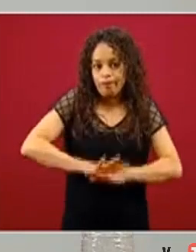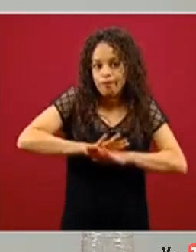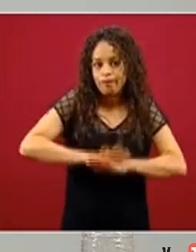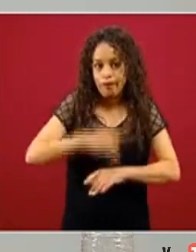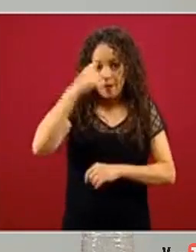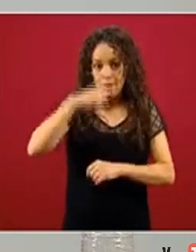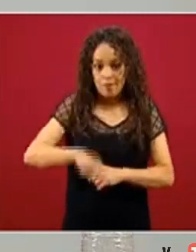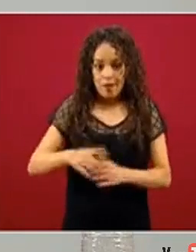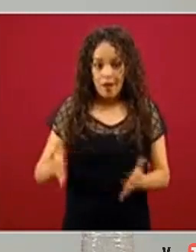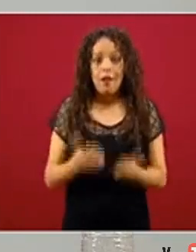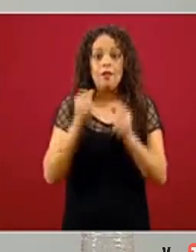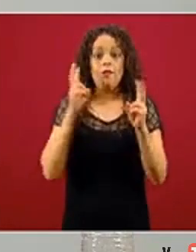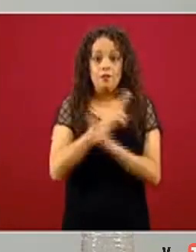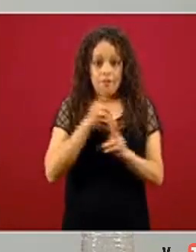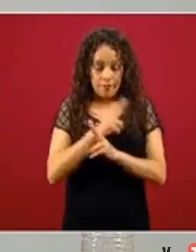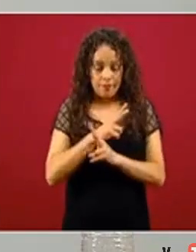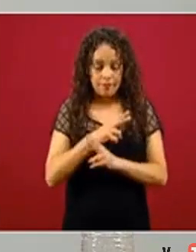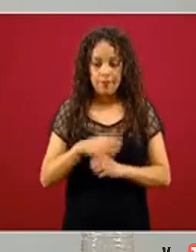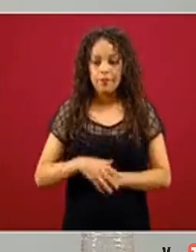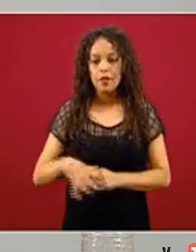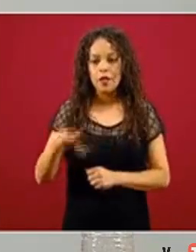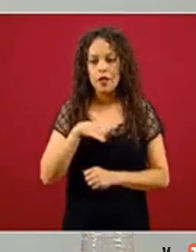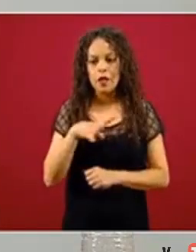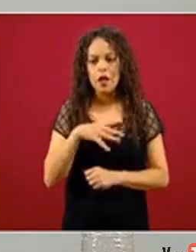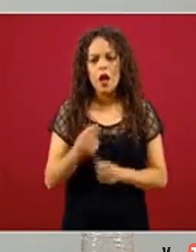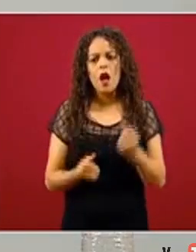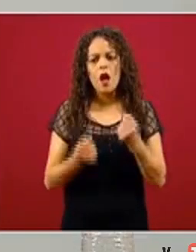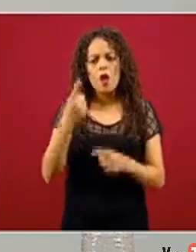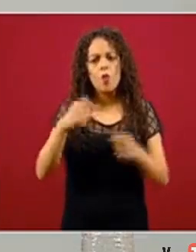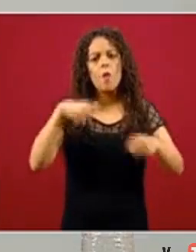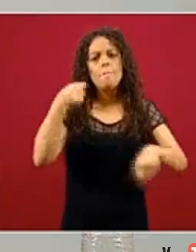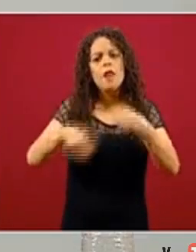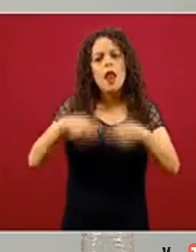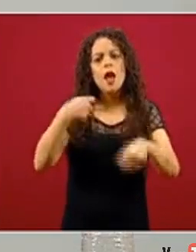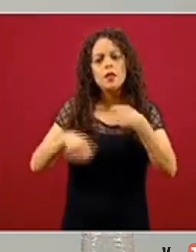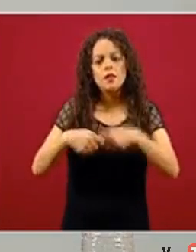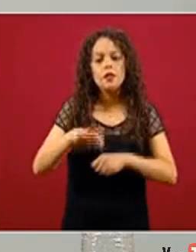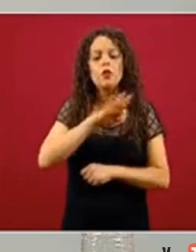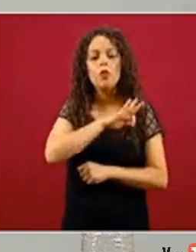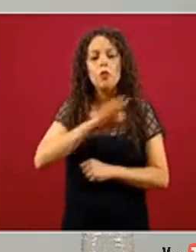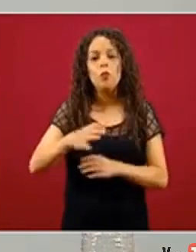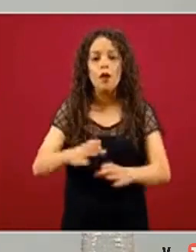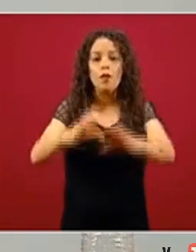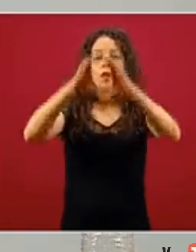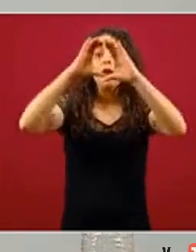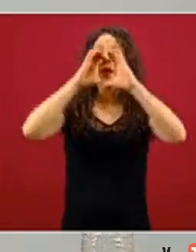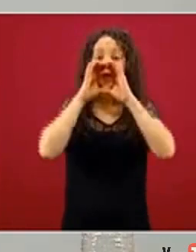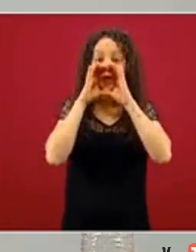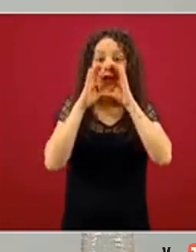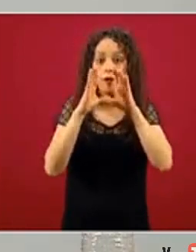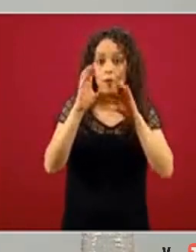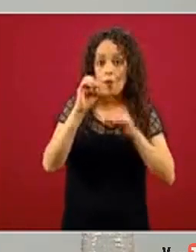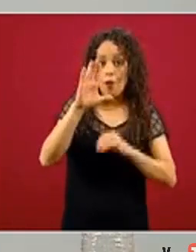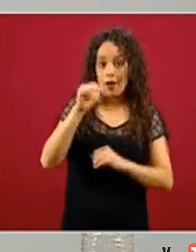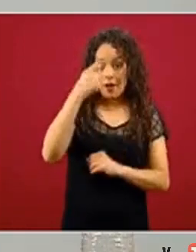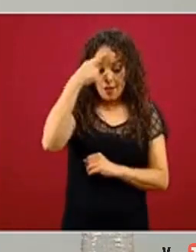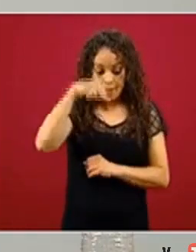hacerlo, existen algunos dispositivos también plásticos que se ponen sobre la boca de la persona a la